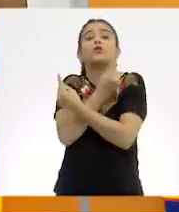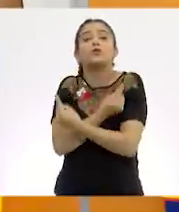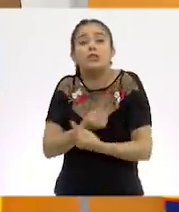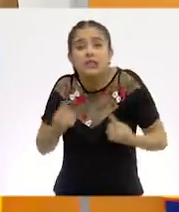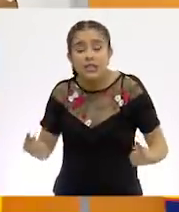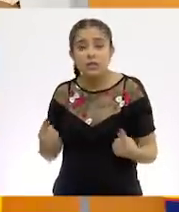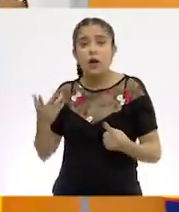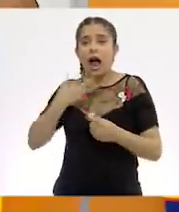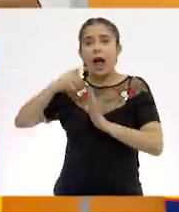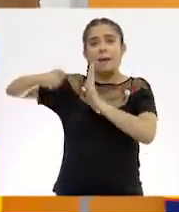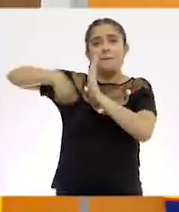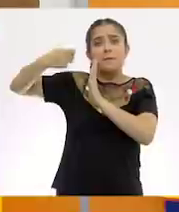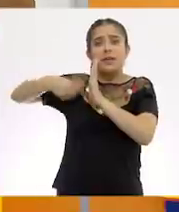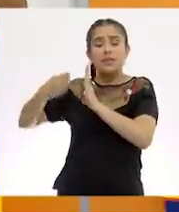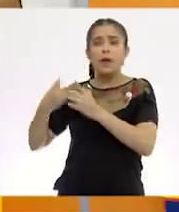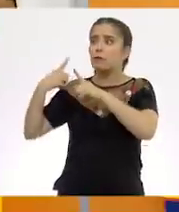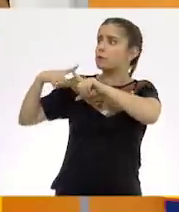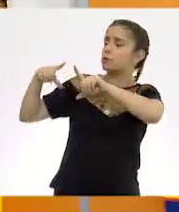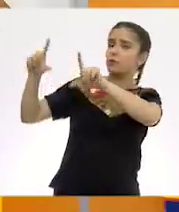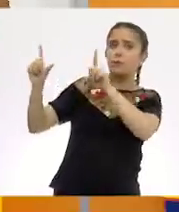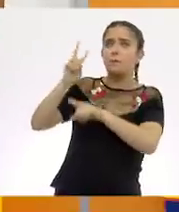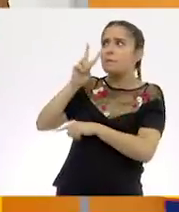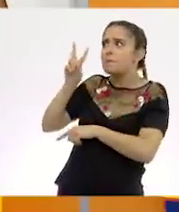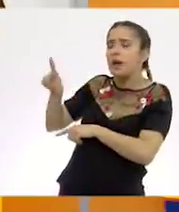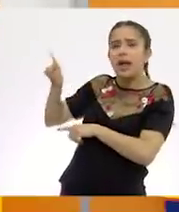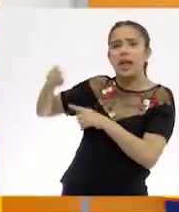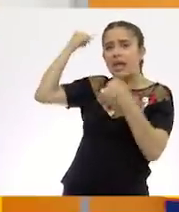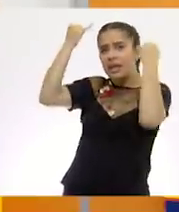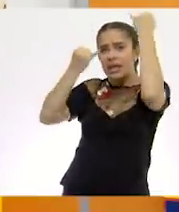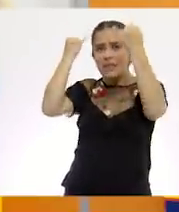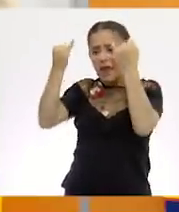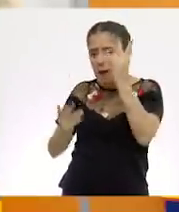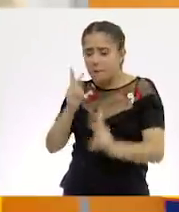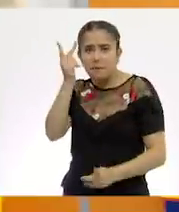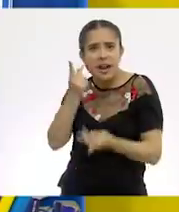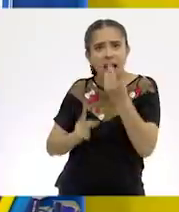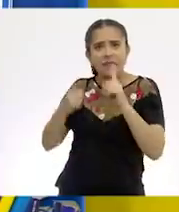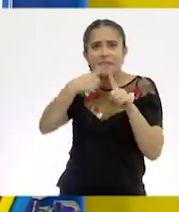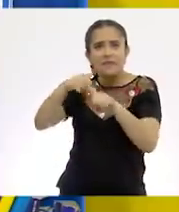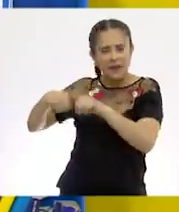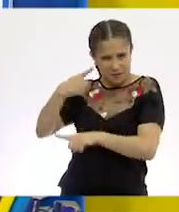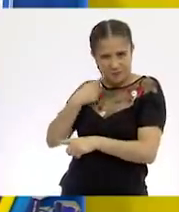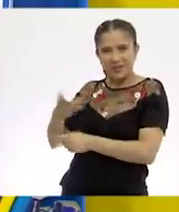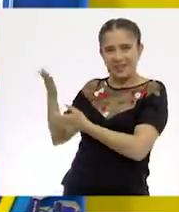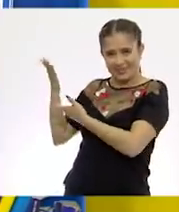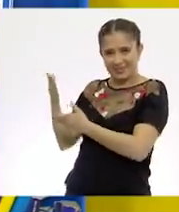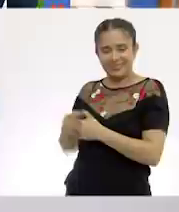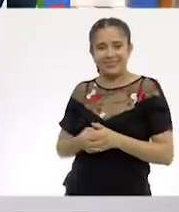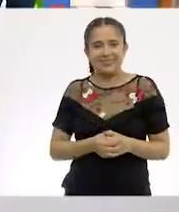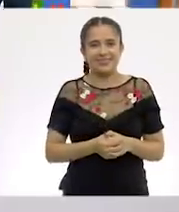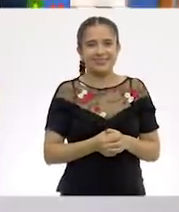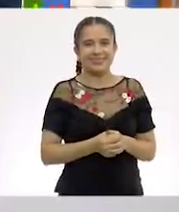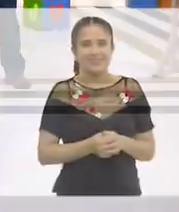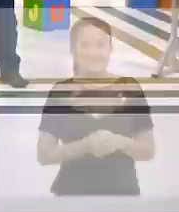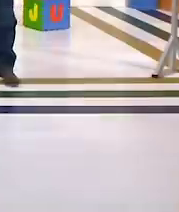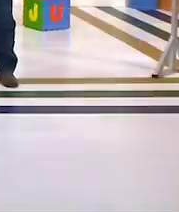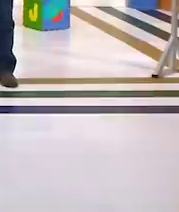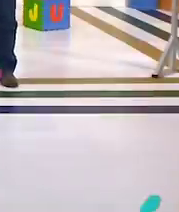nos enviaron un video y nos presentan sus ideas previas sobre las plantas. Vamos a verlo. Vamos a verlo.